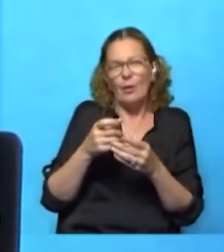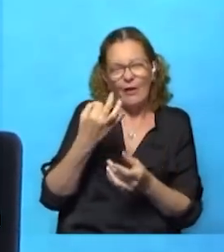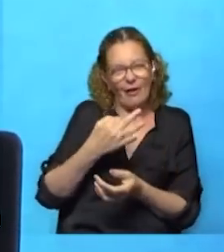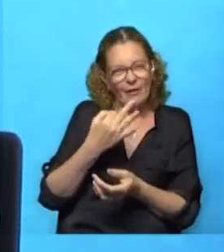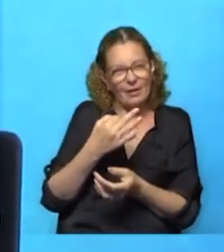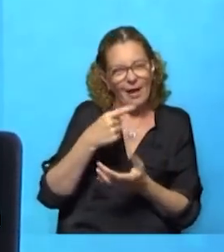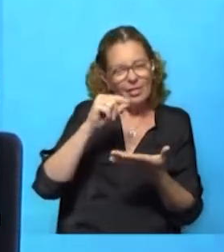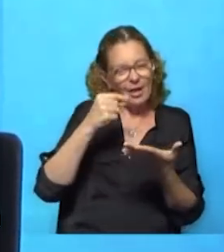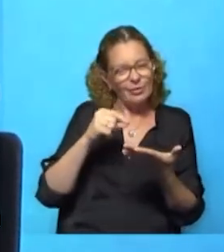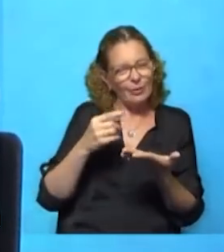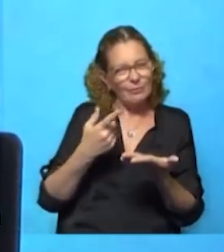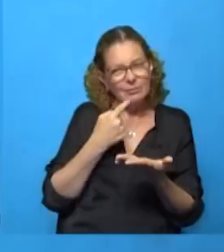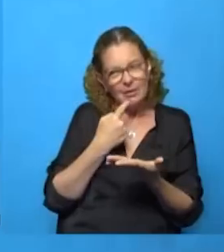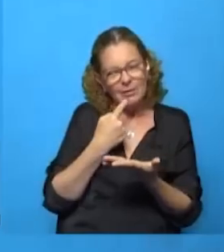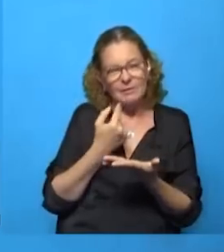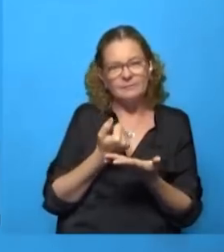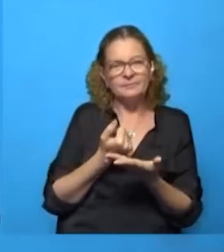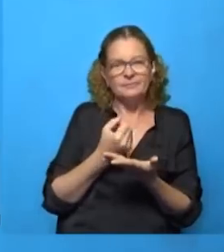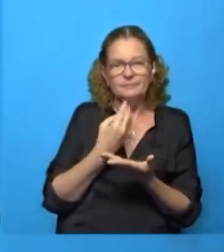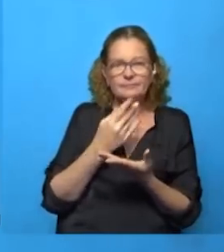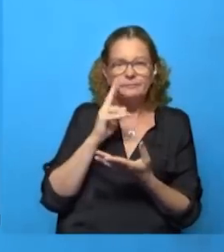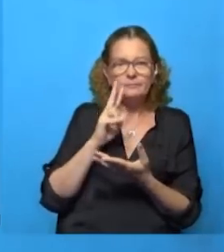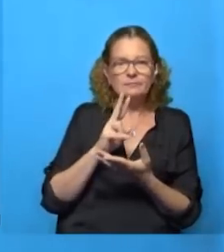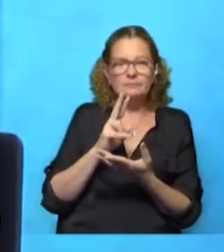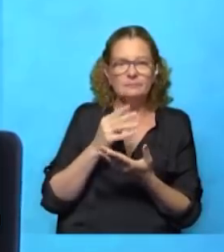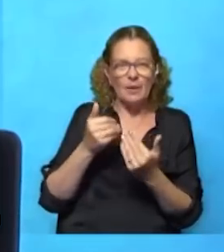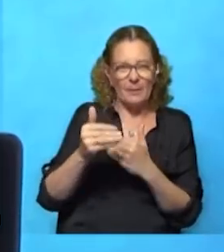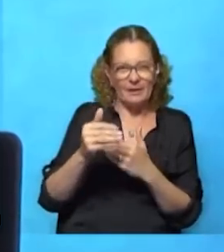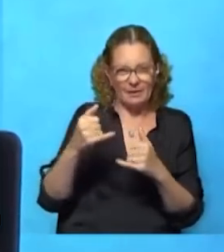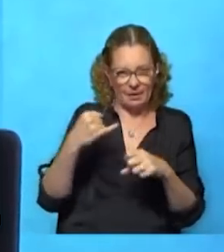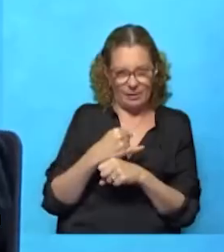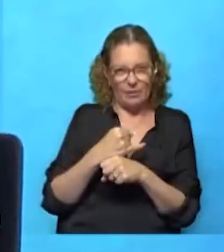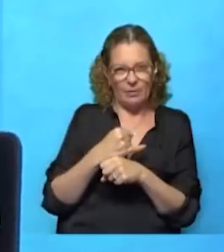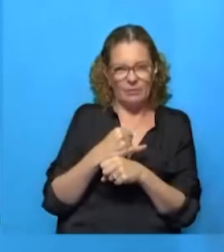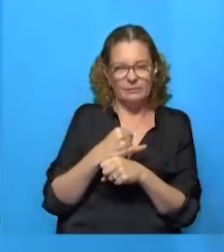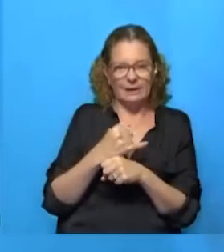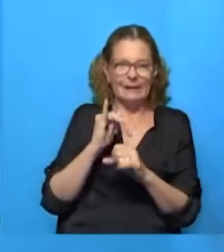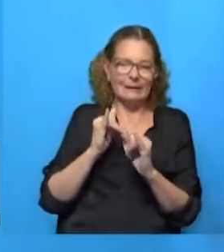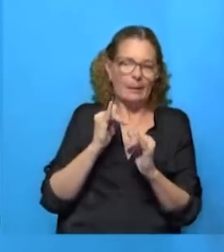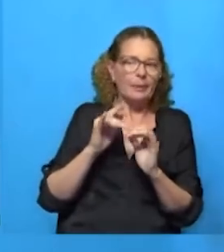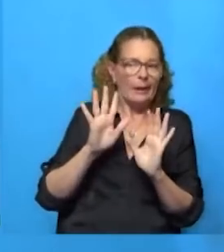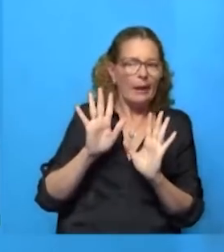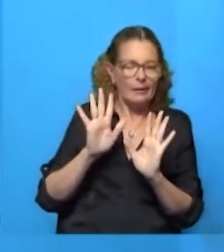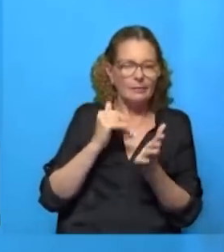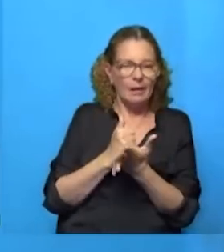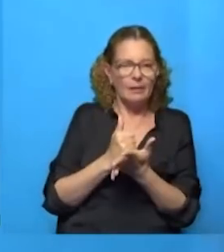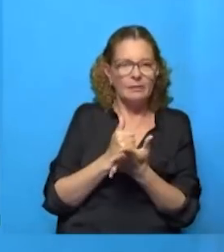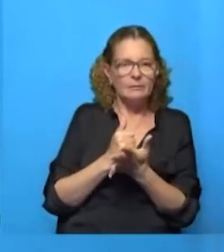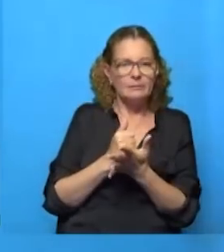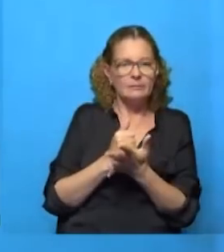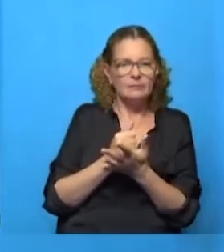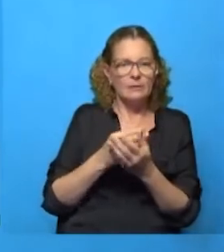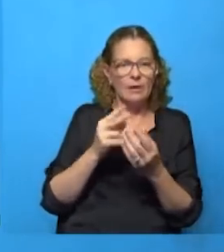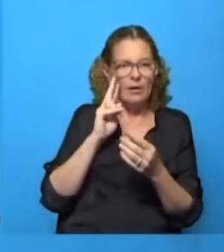en los datos que han manejado bueno a ver más allá del margen de error no habitual no a ver está viendo